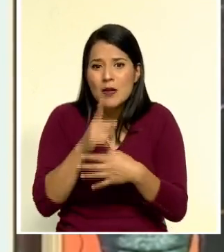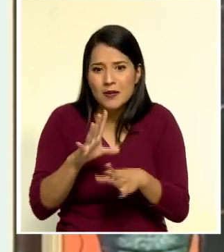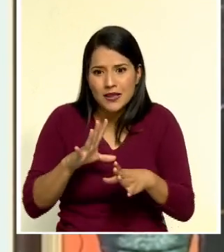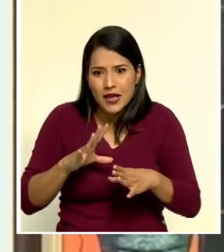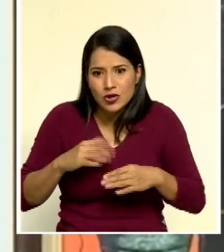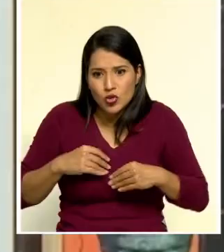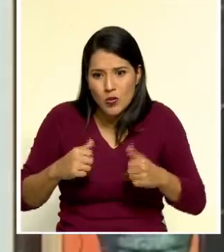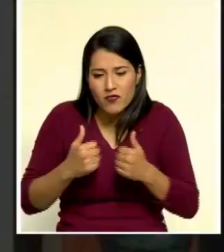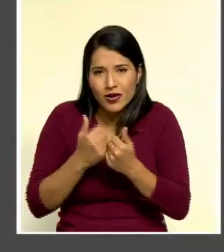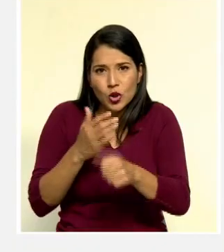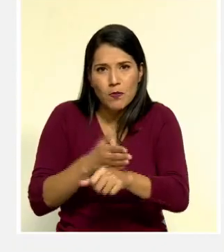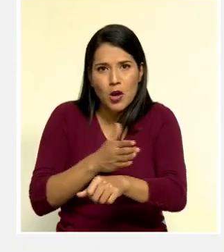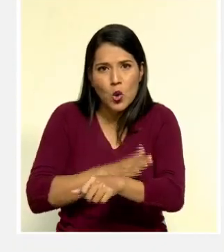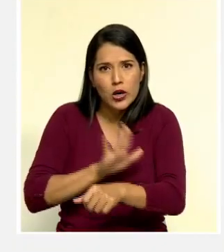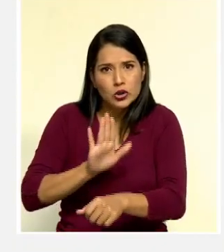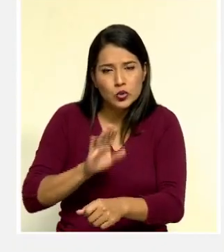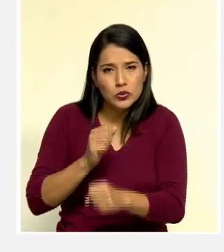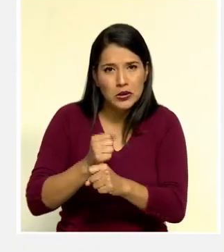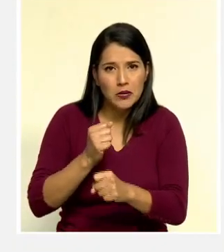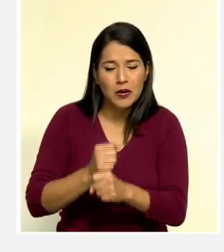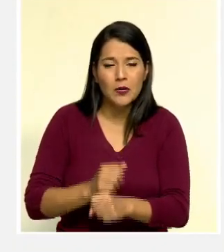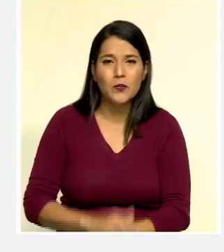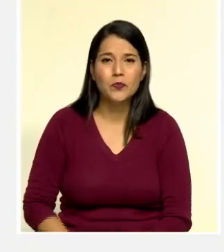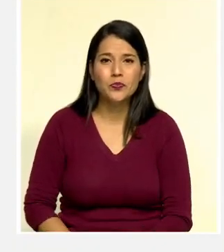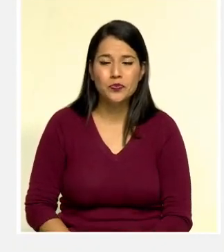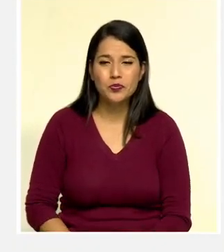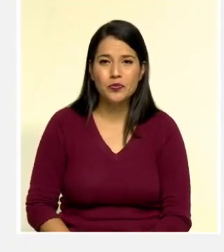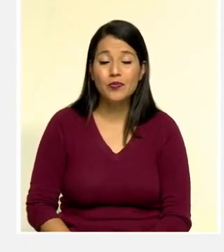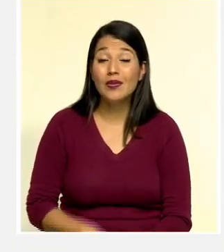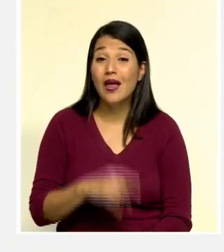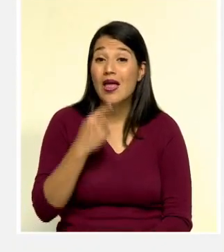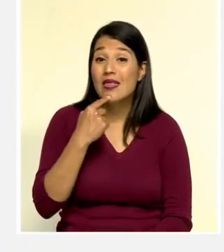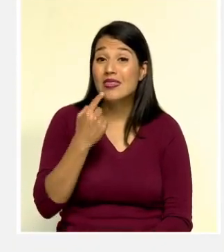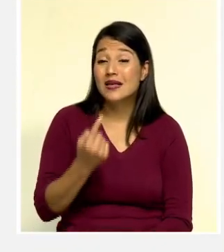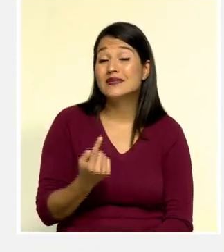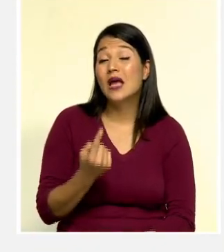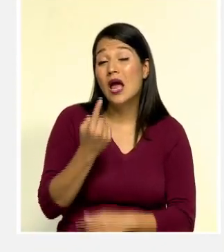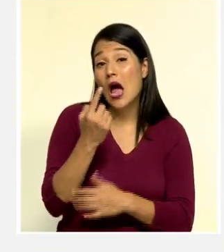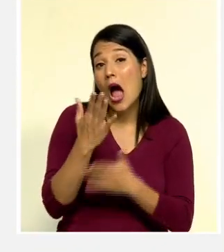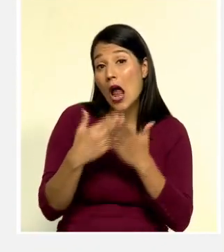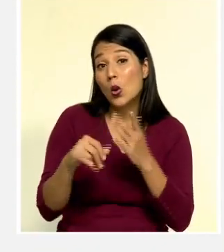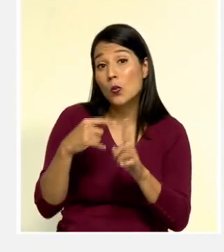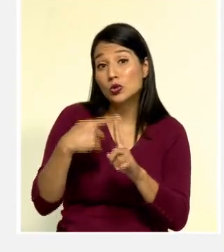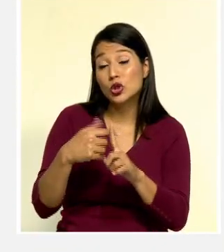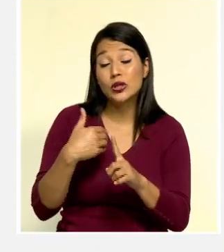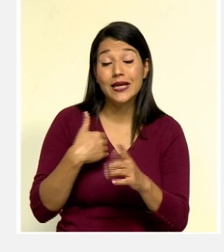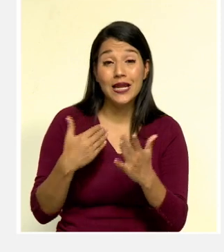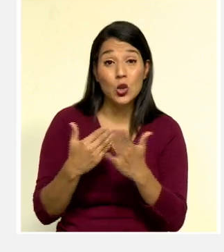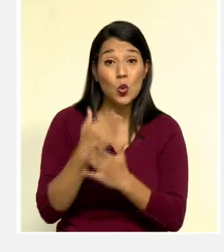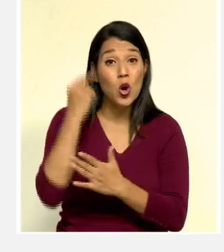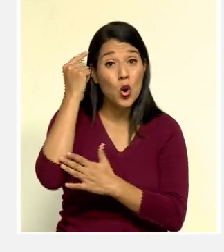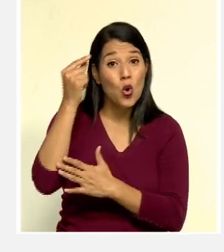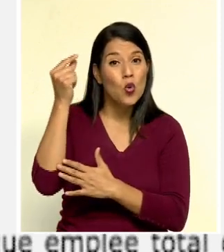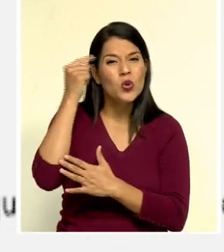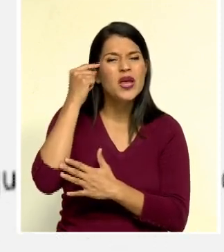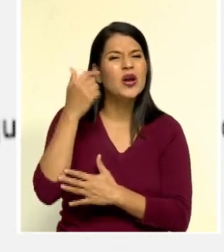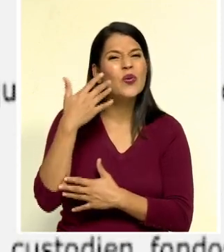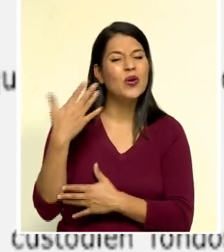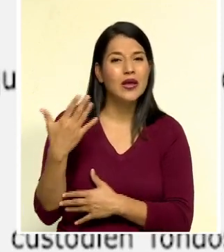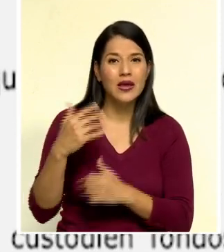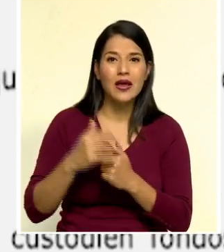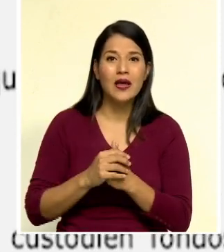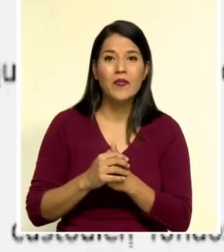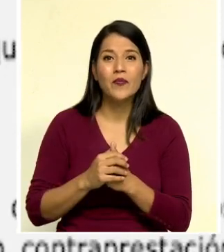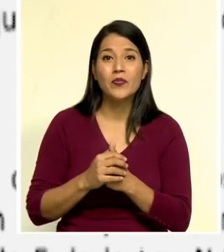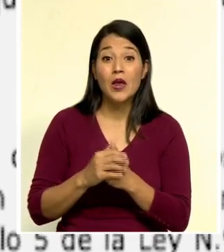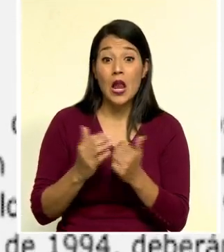cada día la labor. Campos destaca que uno de los puntos a favor que tendrá el nuevo gobierno en este sentido será la entrada en